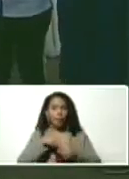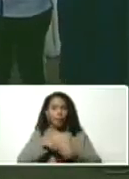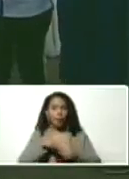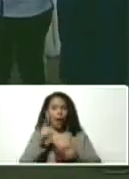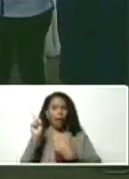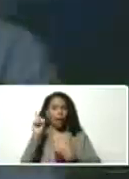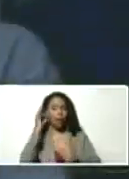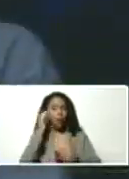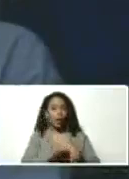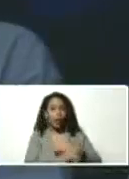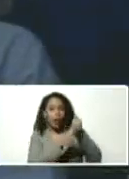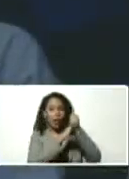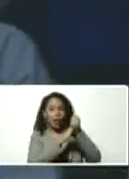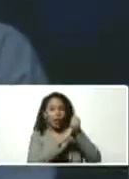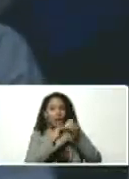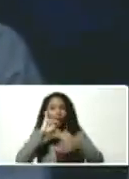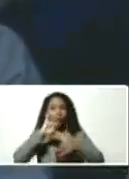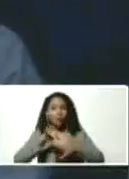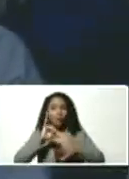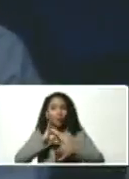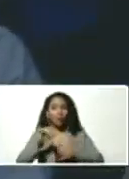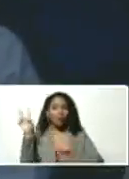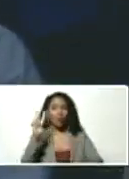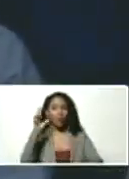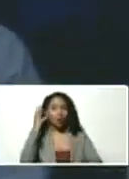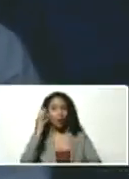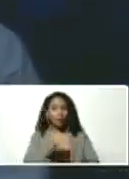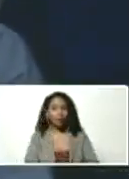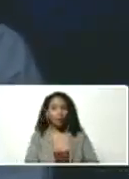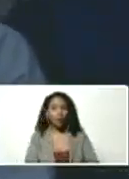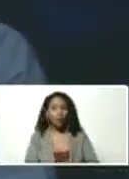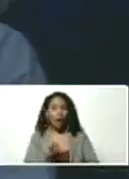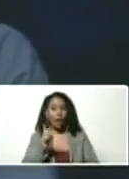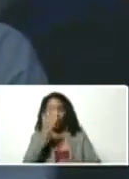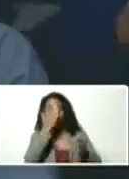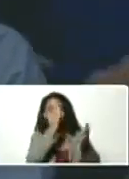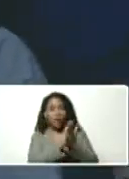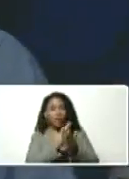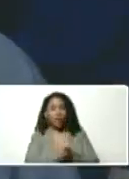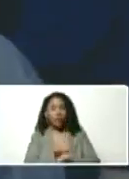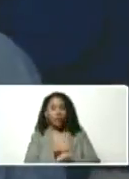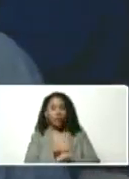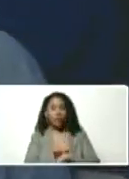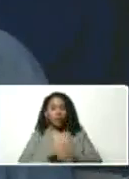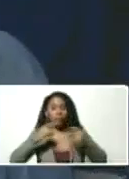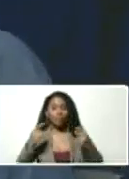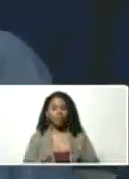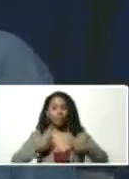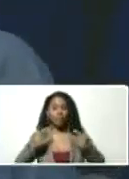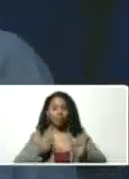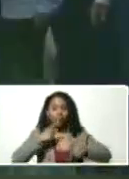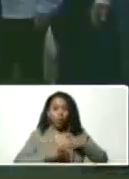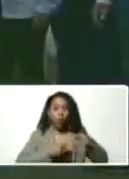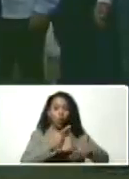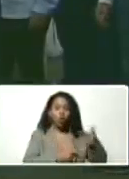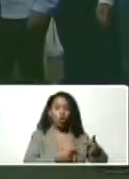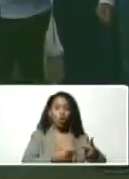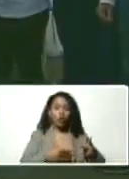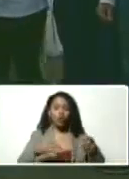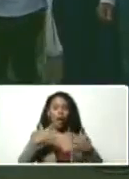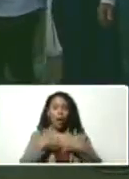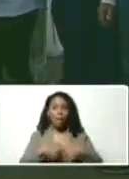lideresa, ingeniera venezolana, estuvo al frente de la reactivación productiva de